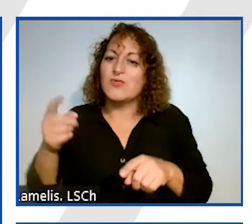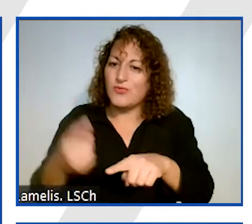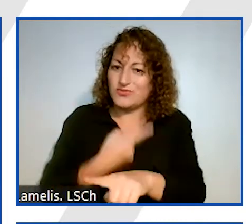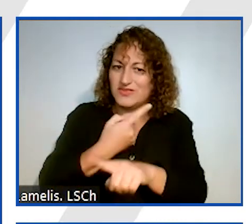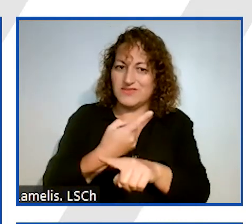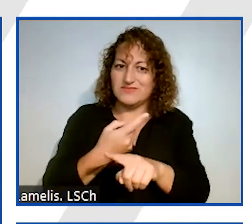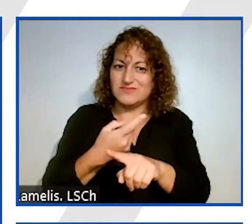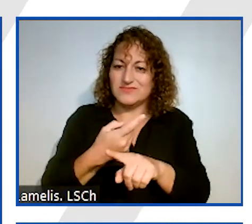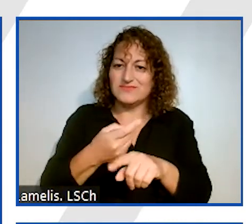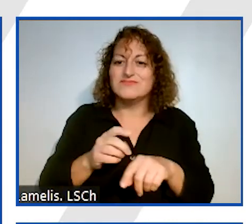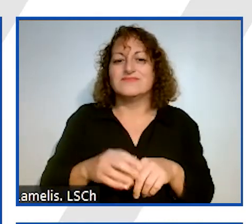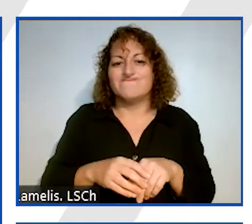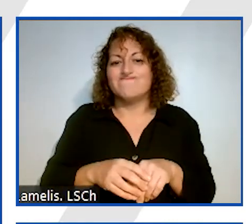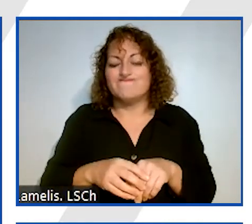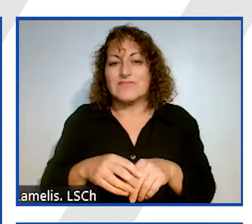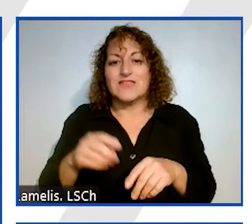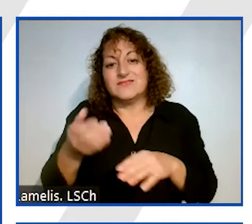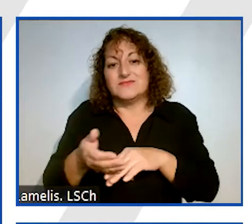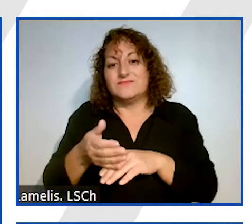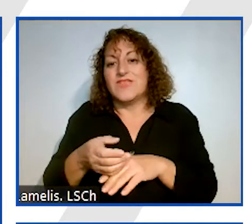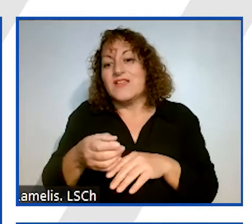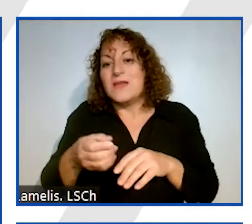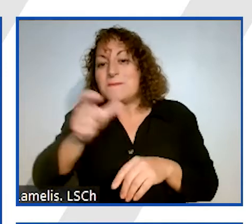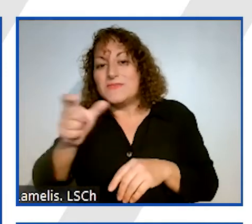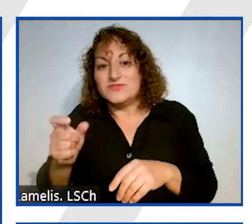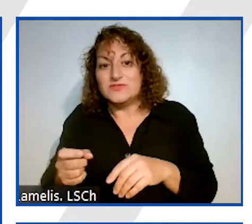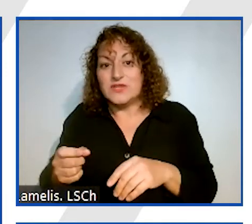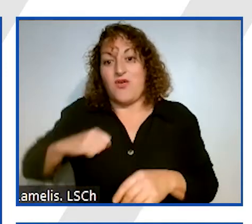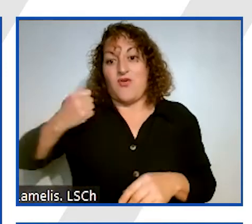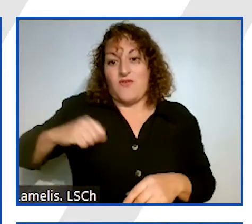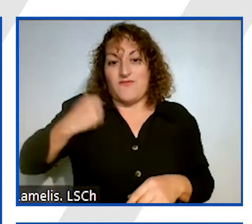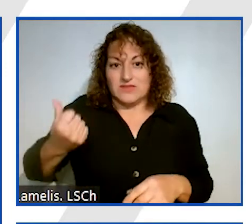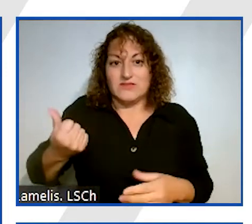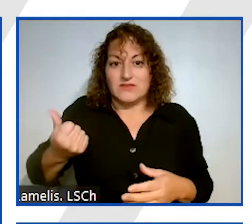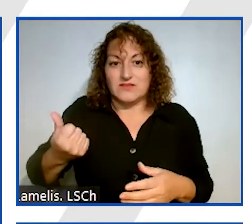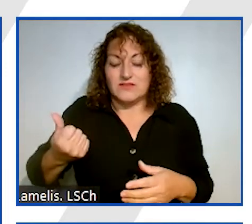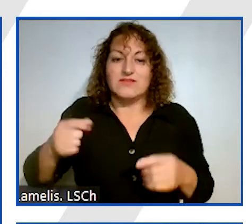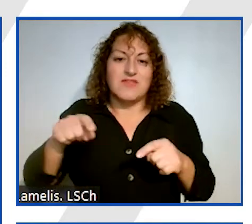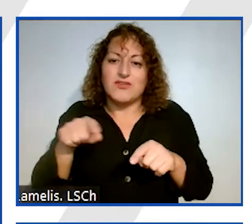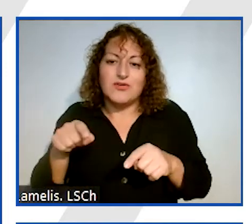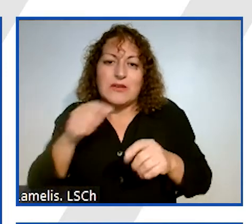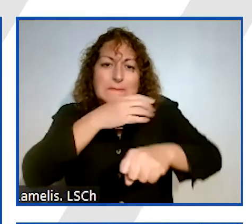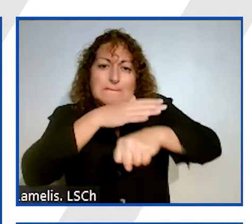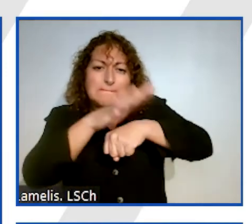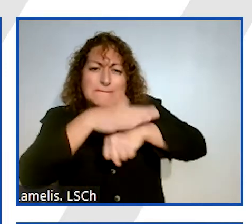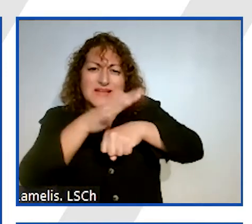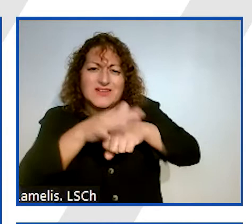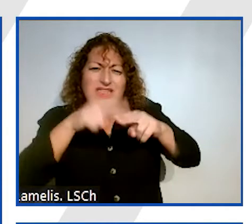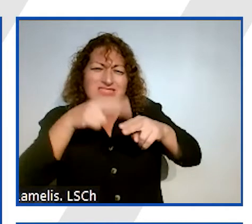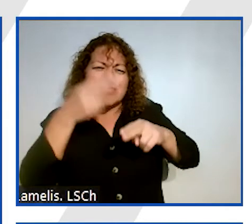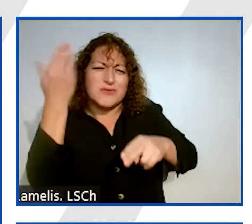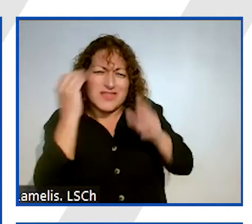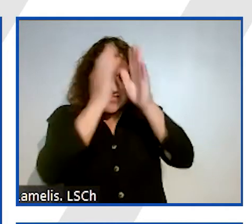más nuevas, más recientes, no vieron la película Tiburón, entonces para nosotros es más fácil llegar a ellos. Para los que